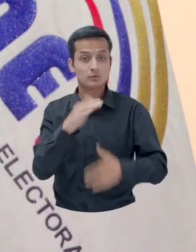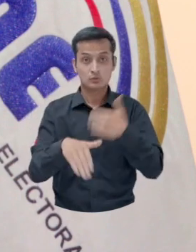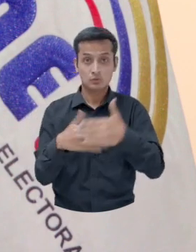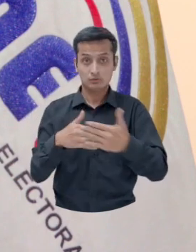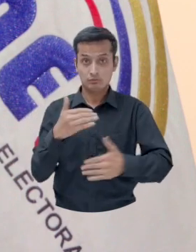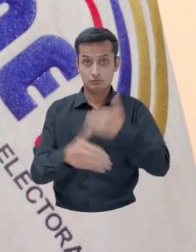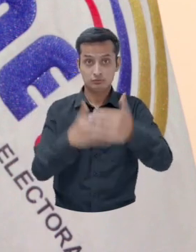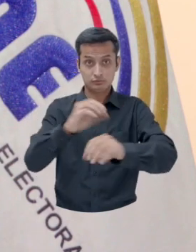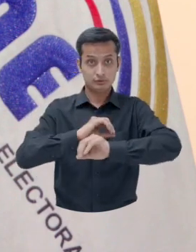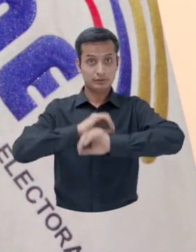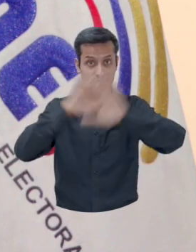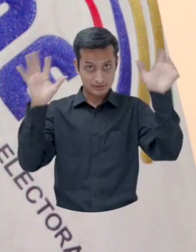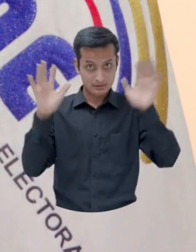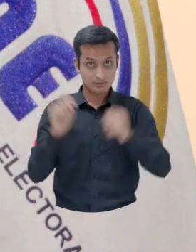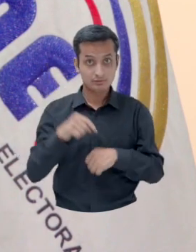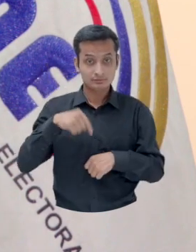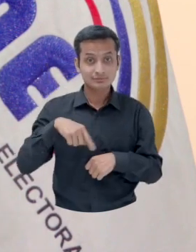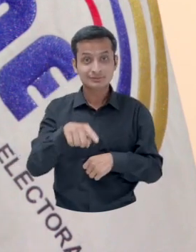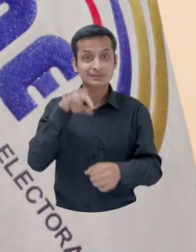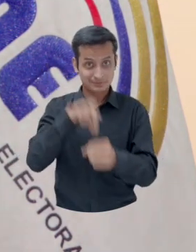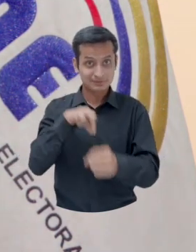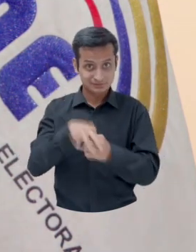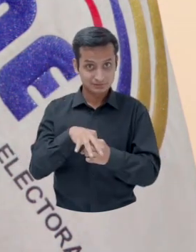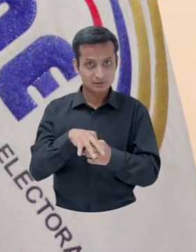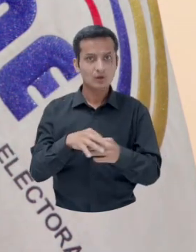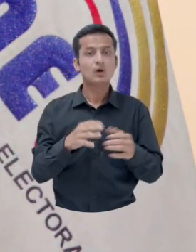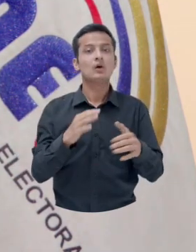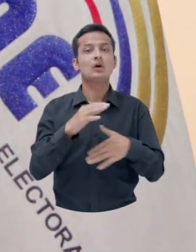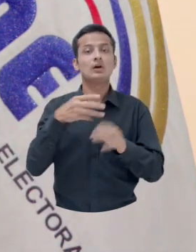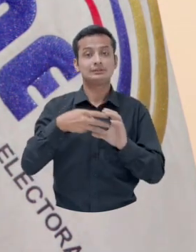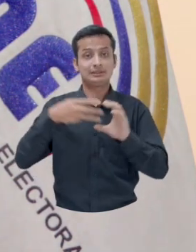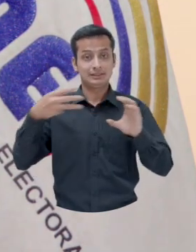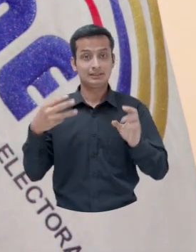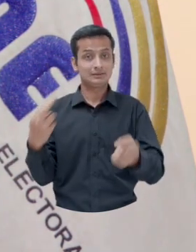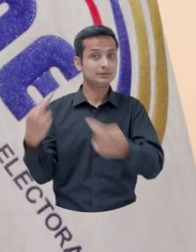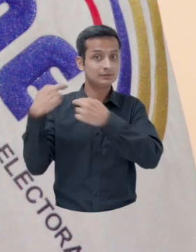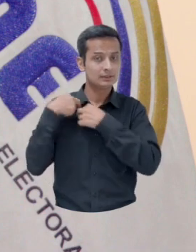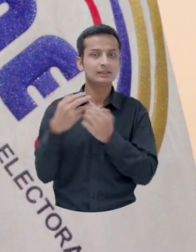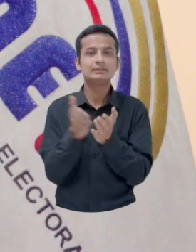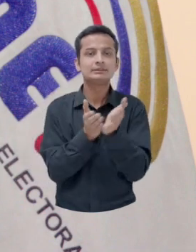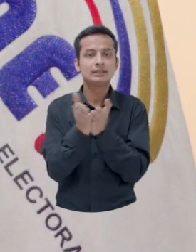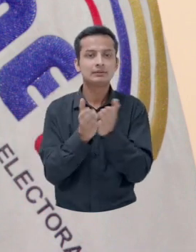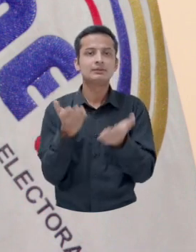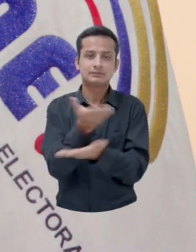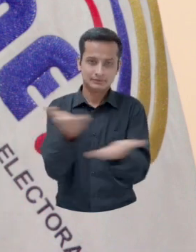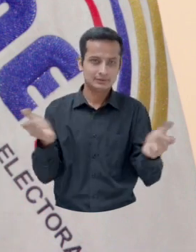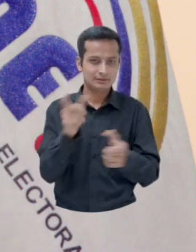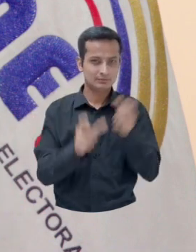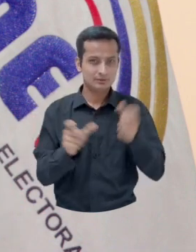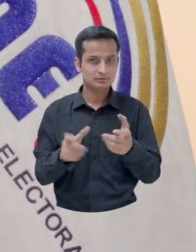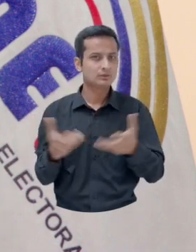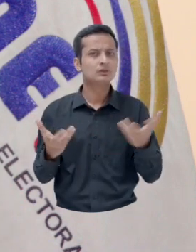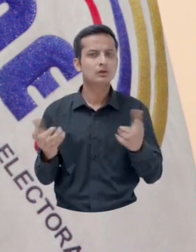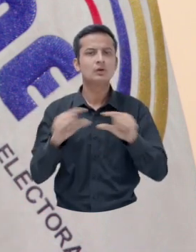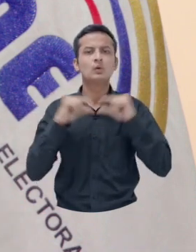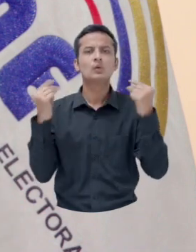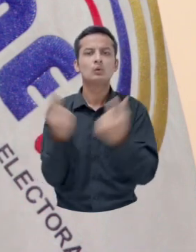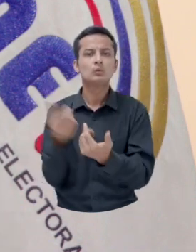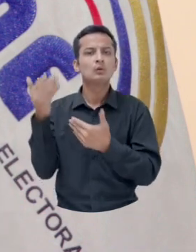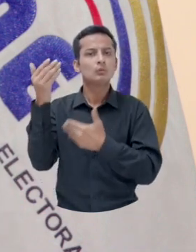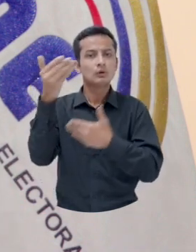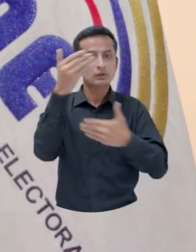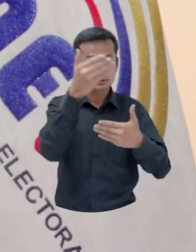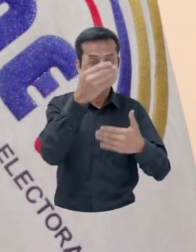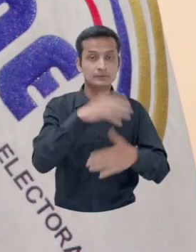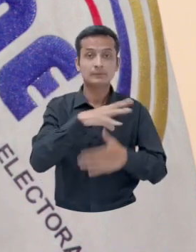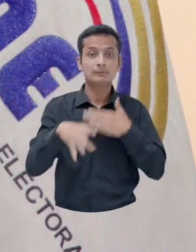unos comicios eficientes y transparentes para estas elecciones, el órgano electoral puso al servicio de la ciudadanía, de